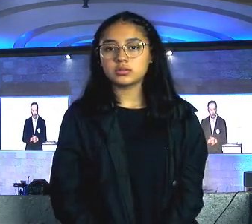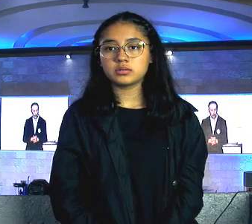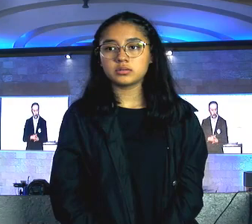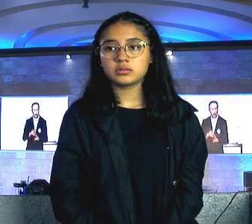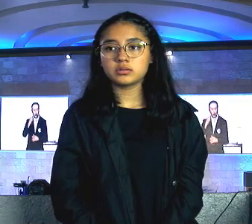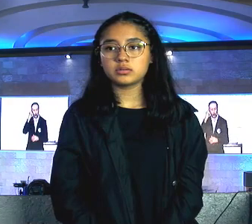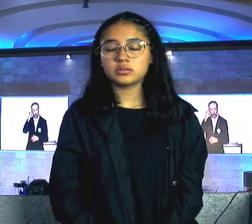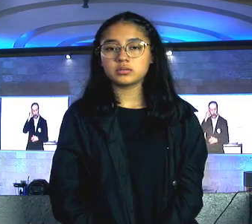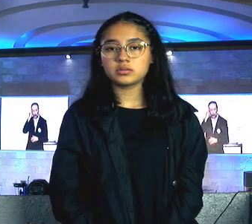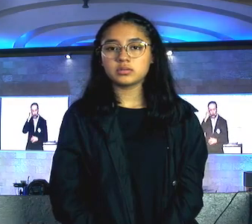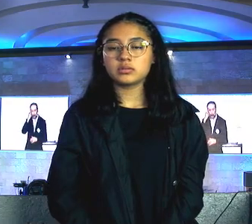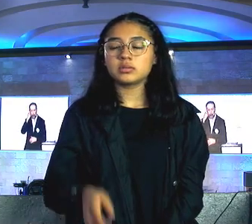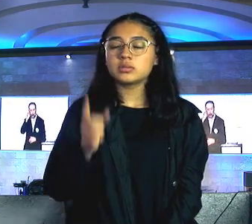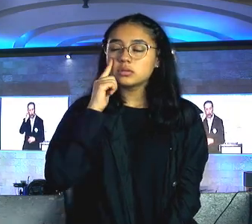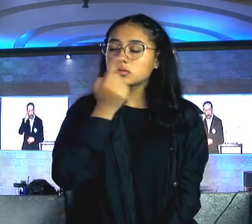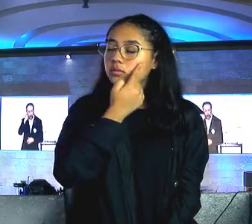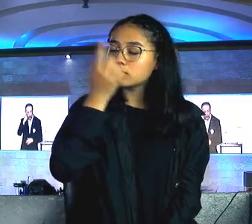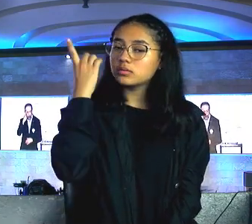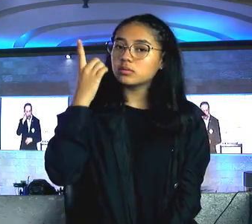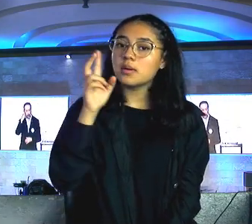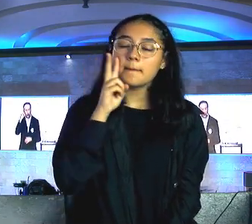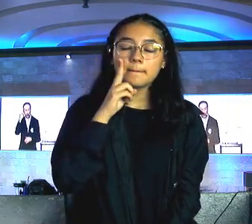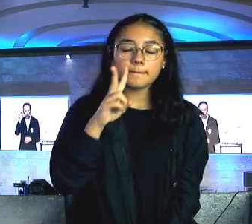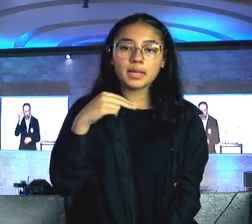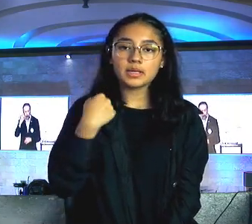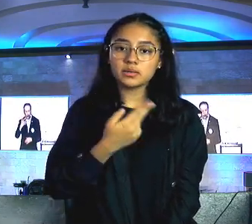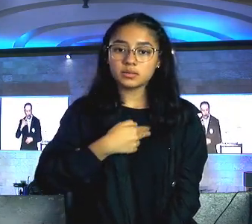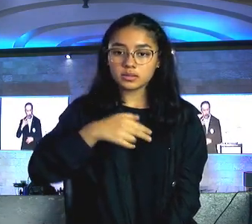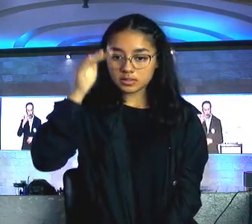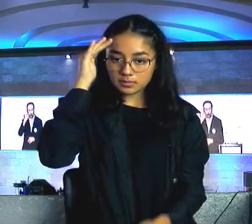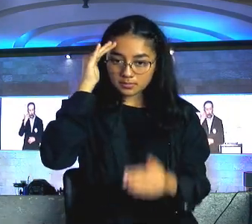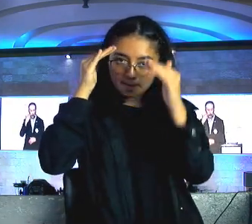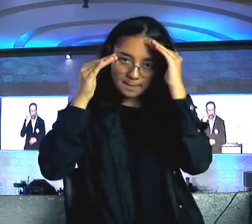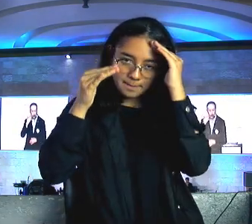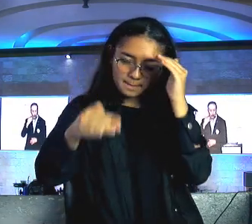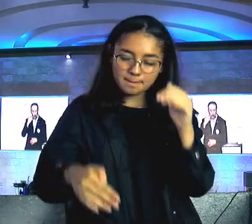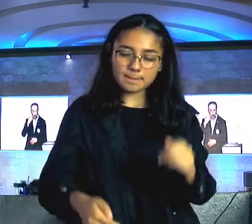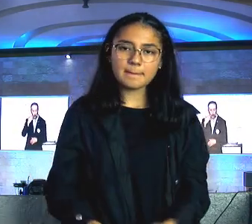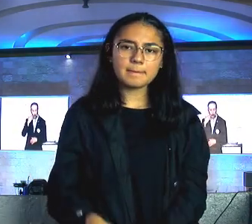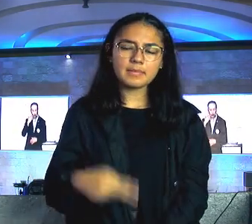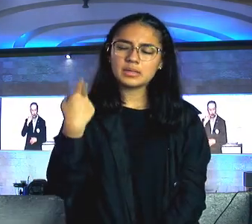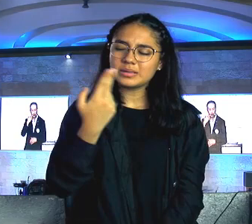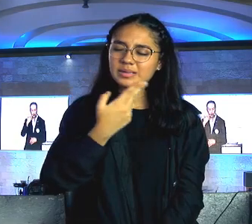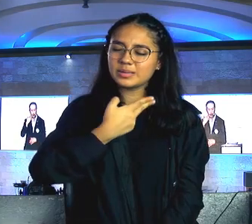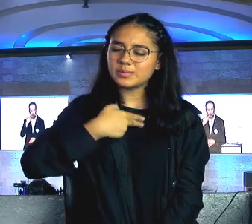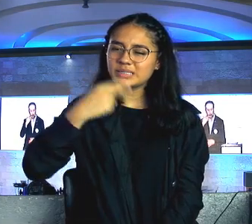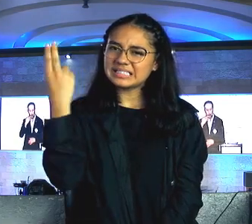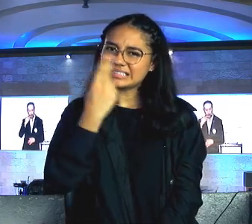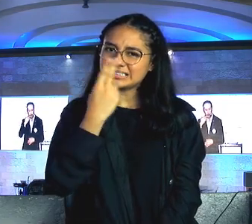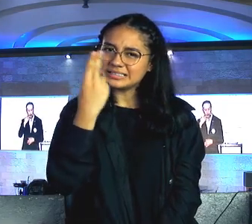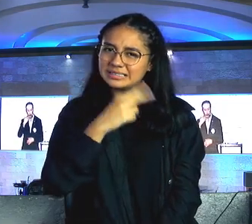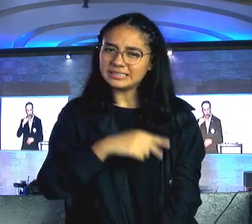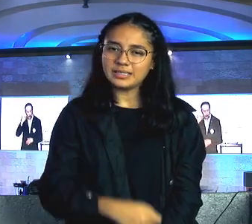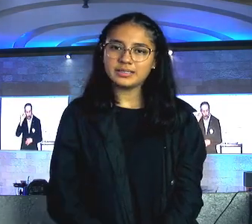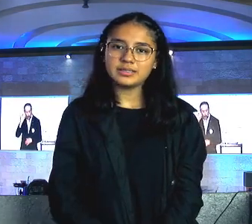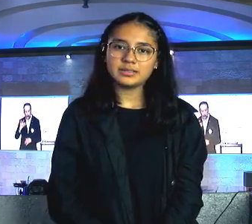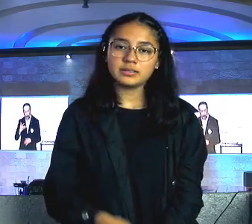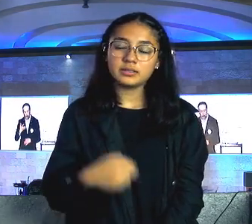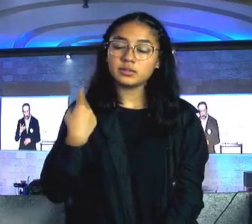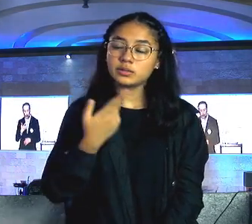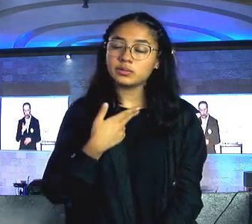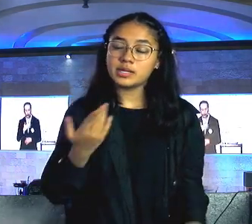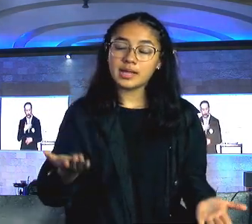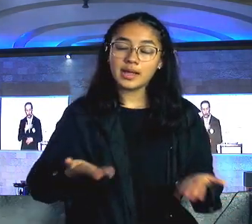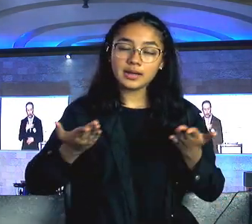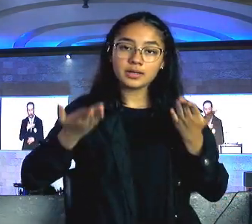Los ojos de Dios están viendo nuestra mente, nuestros pensamientos, nuestras intenciones, nuestras